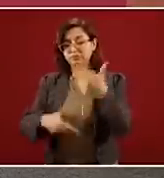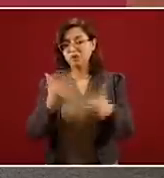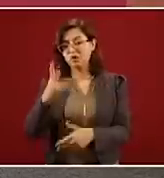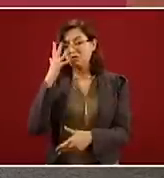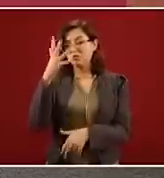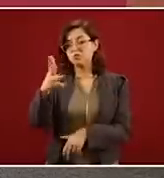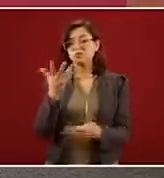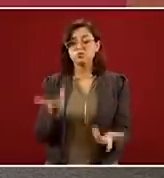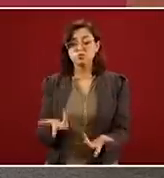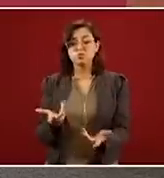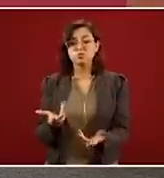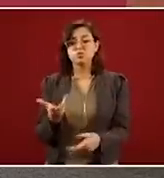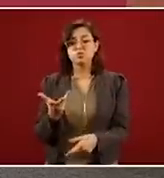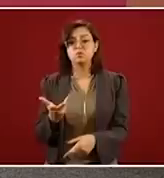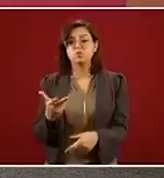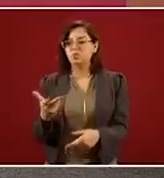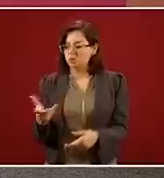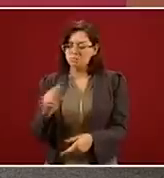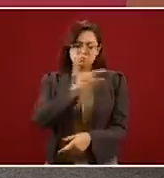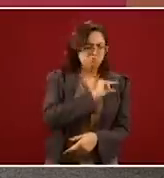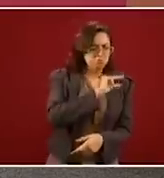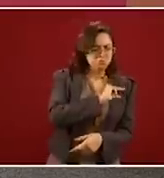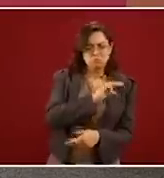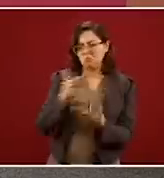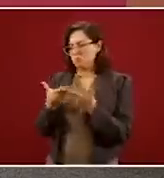resolver con la participación del sector público y del sector privado,